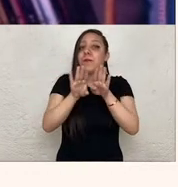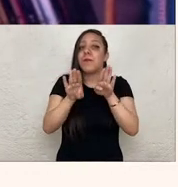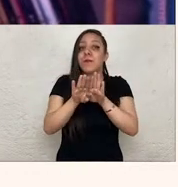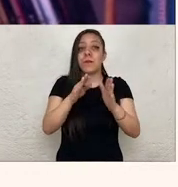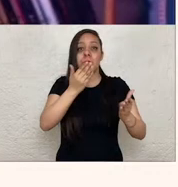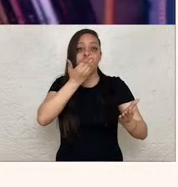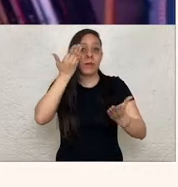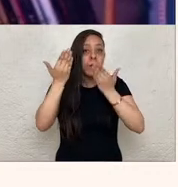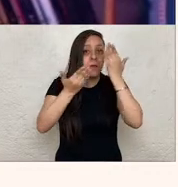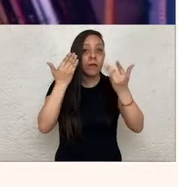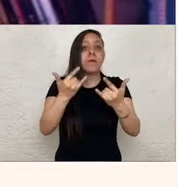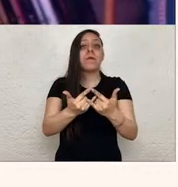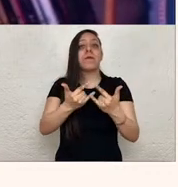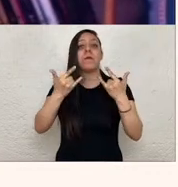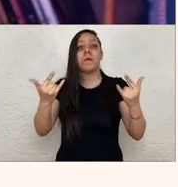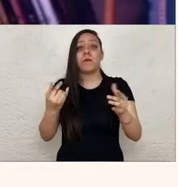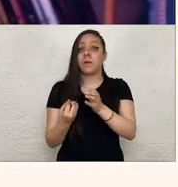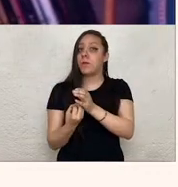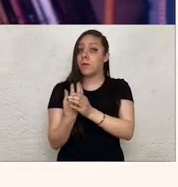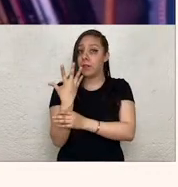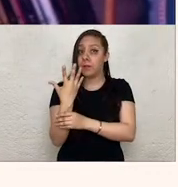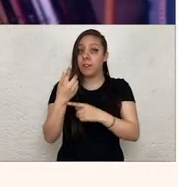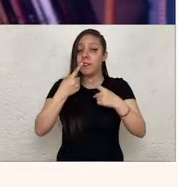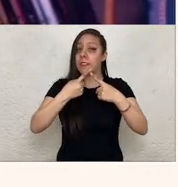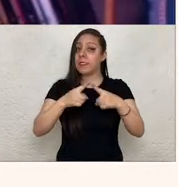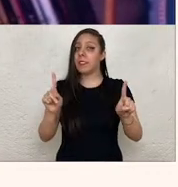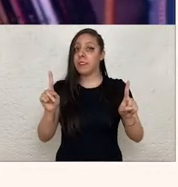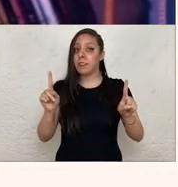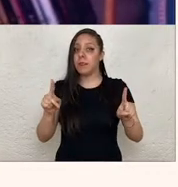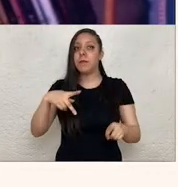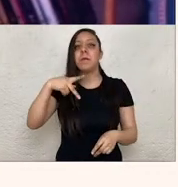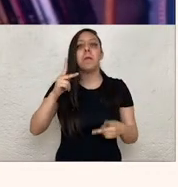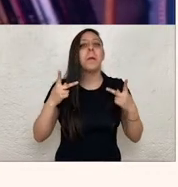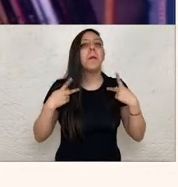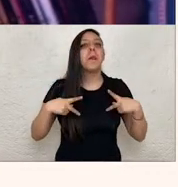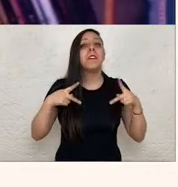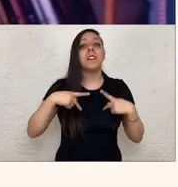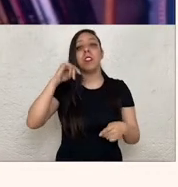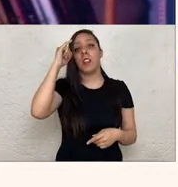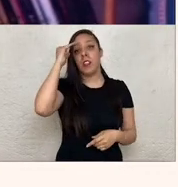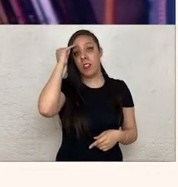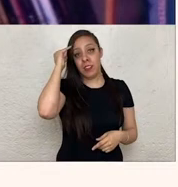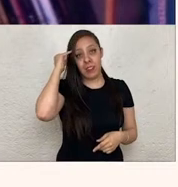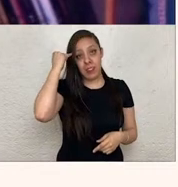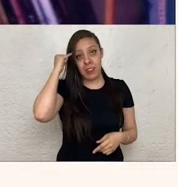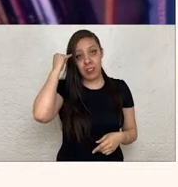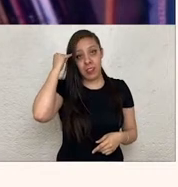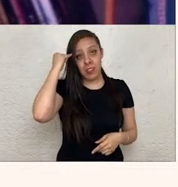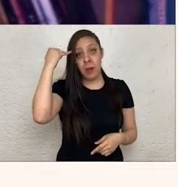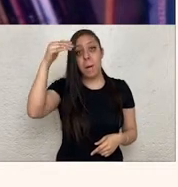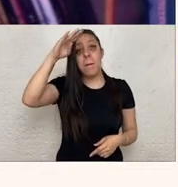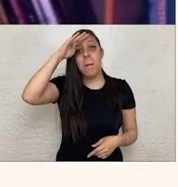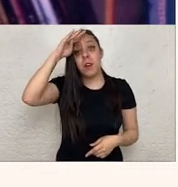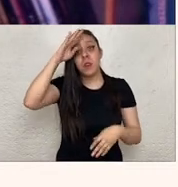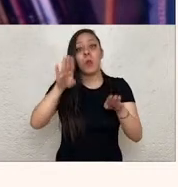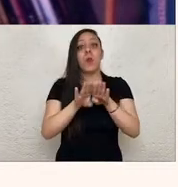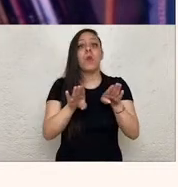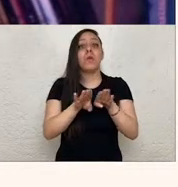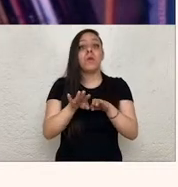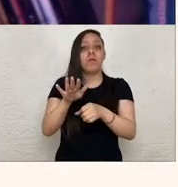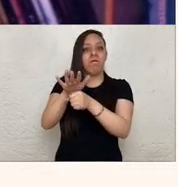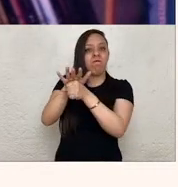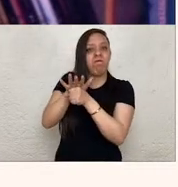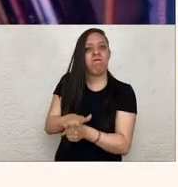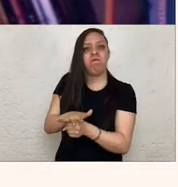de la historiografía que había, digamos, pensado al sujeto indígena como un sujeto